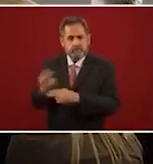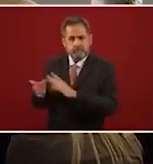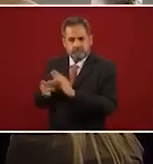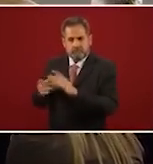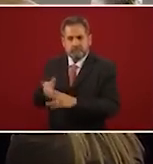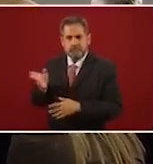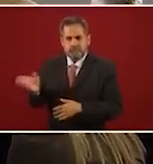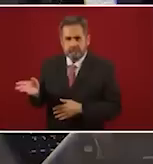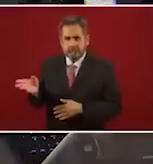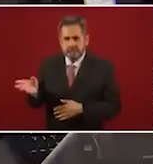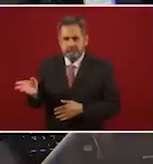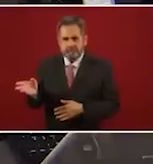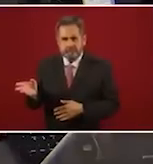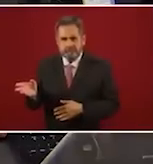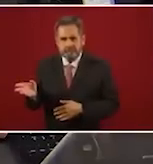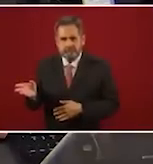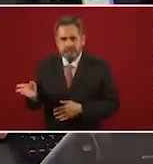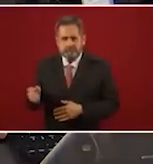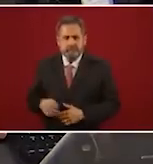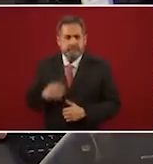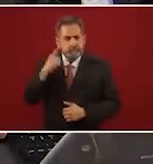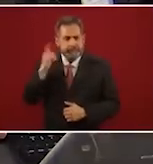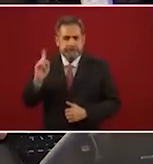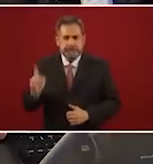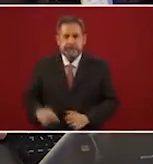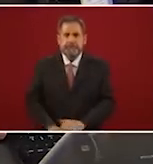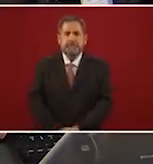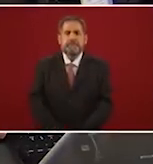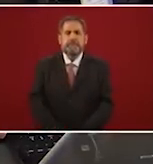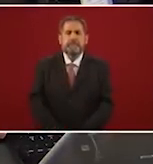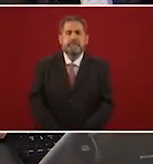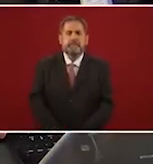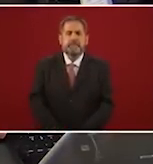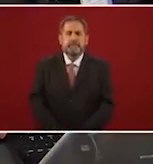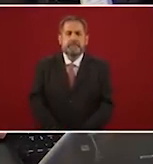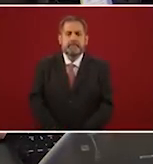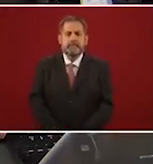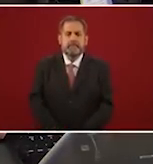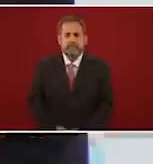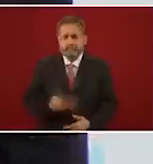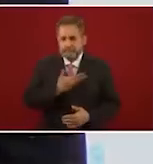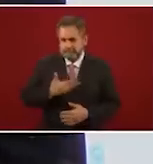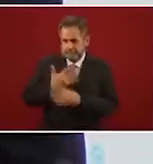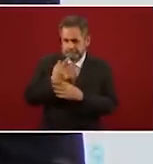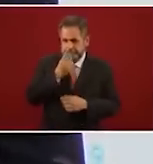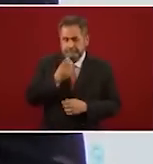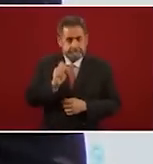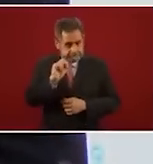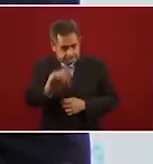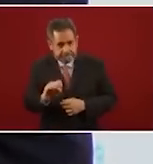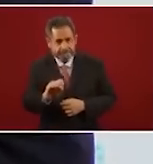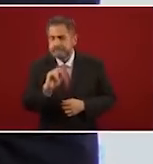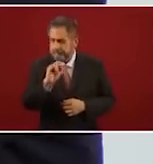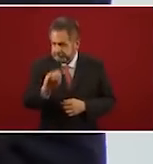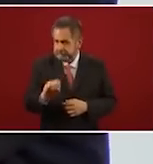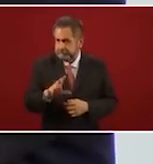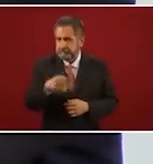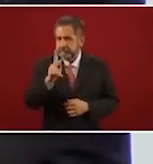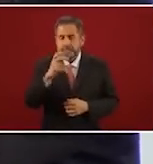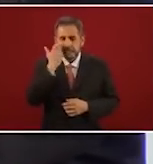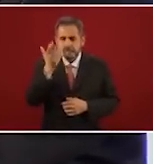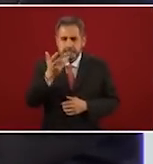Para separarlo del cargo este hecho, si es así. Sí, pero queremos